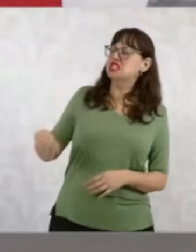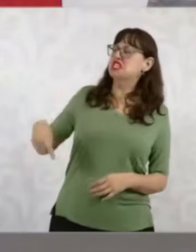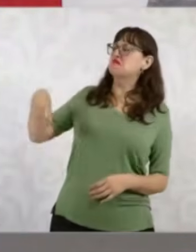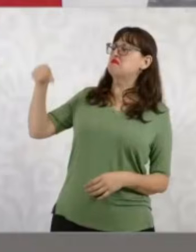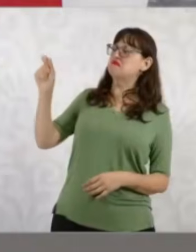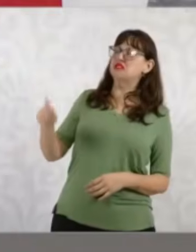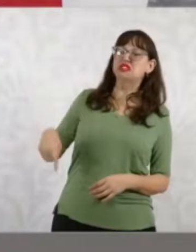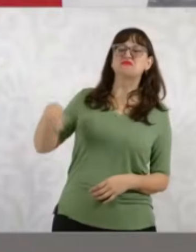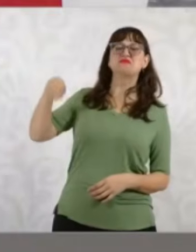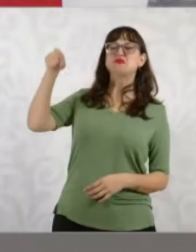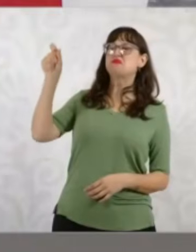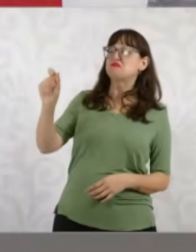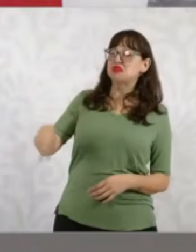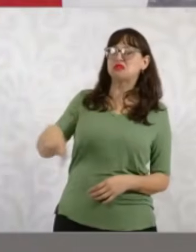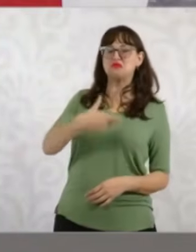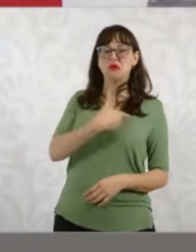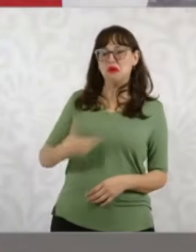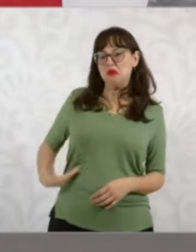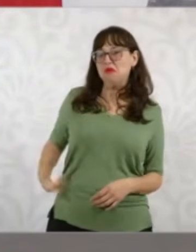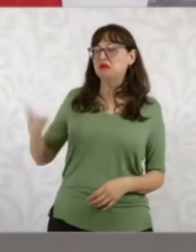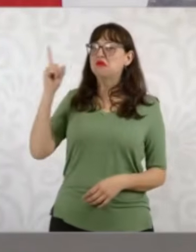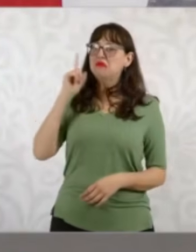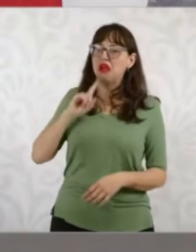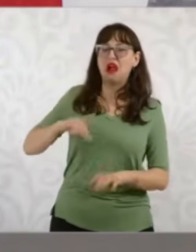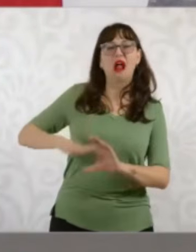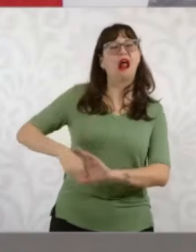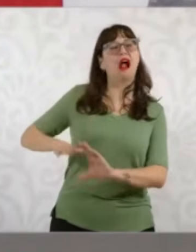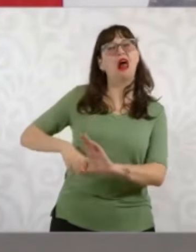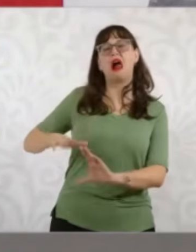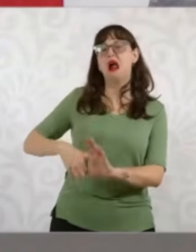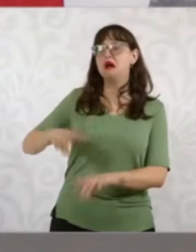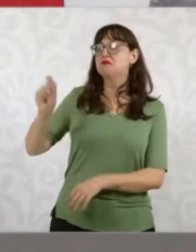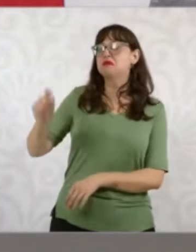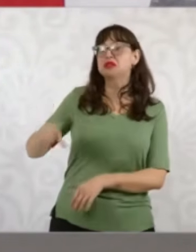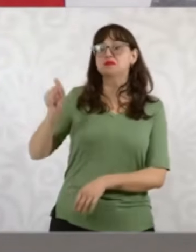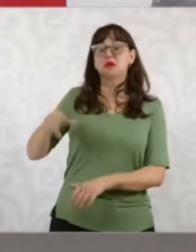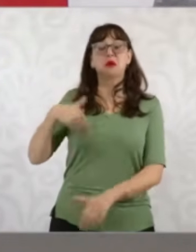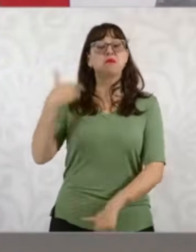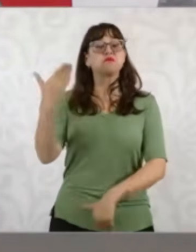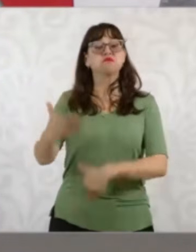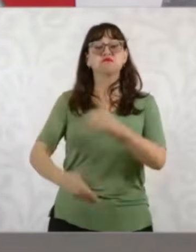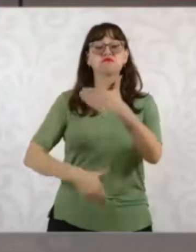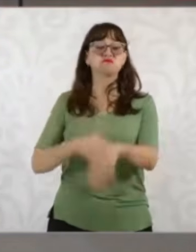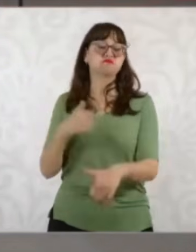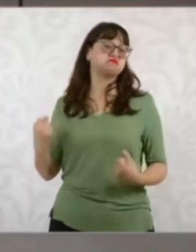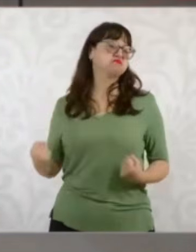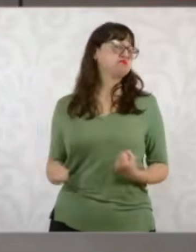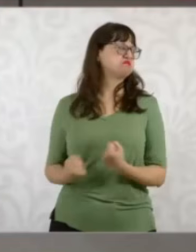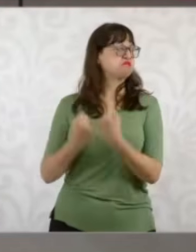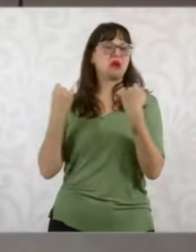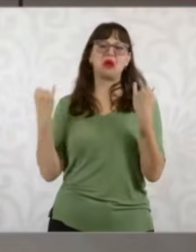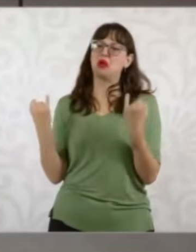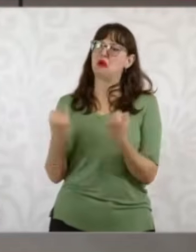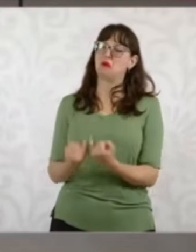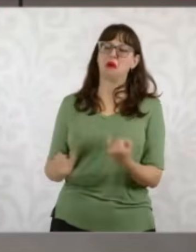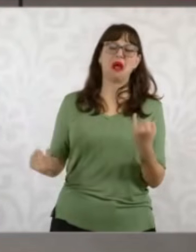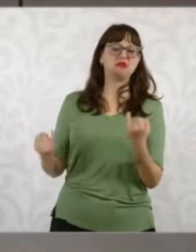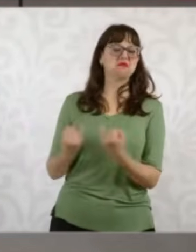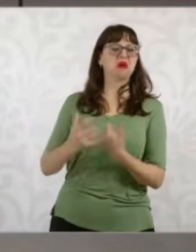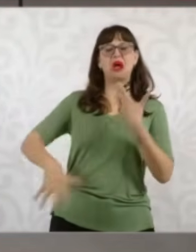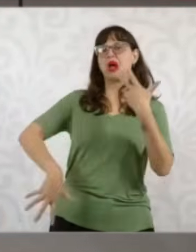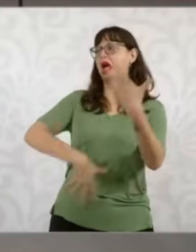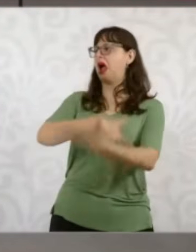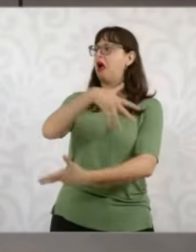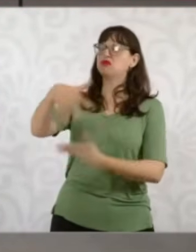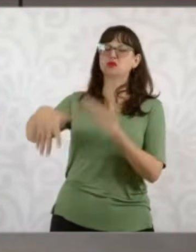sermones presidenciales, solo pueden llevar, en el mejor de los casos, a los mismos resultados, el caos